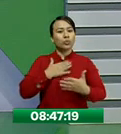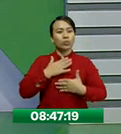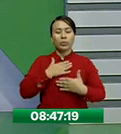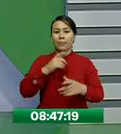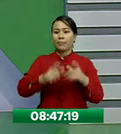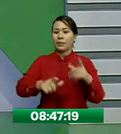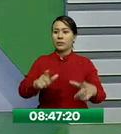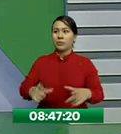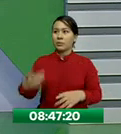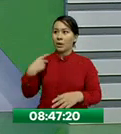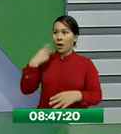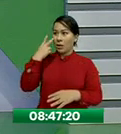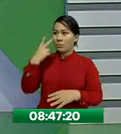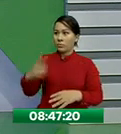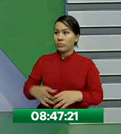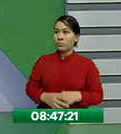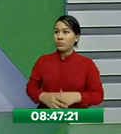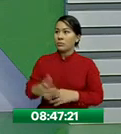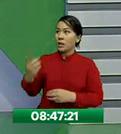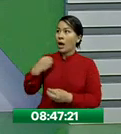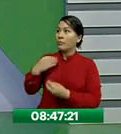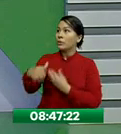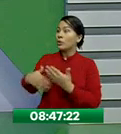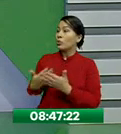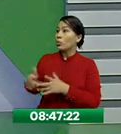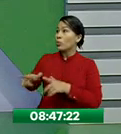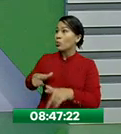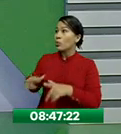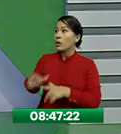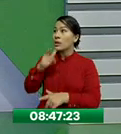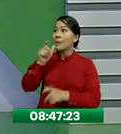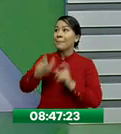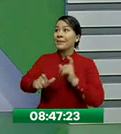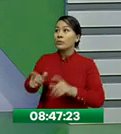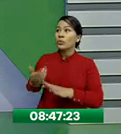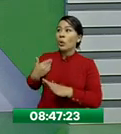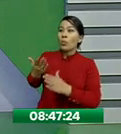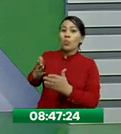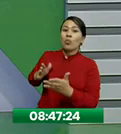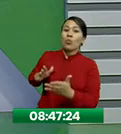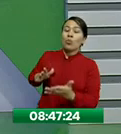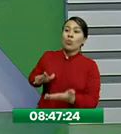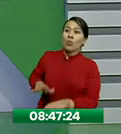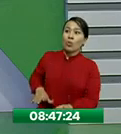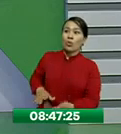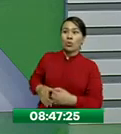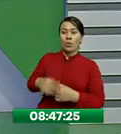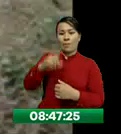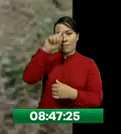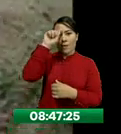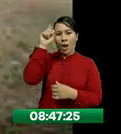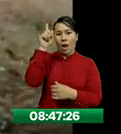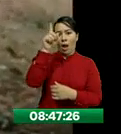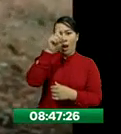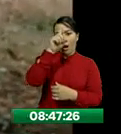sector, quienes al principio se imaginaron que el ciudadano se encontraba en estado etílico.